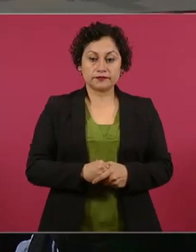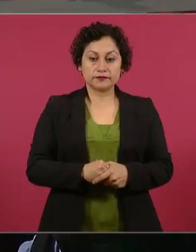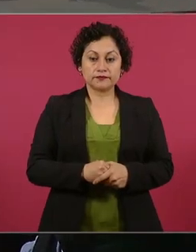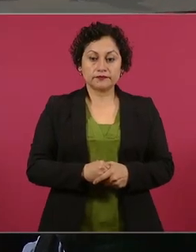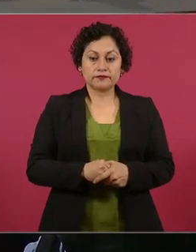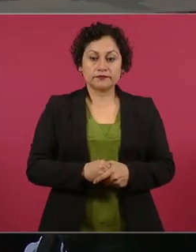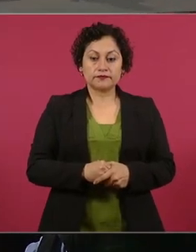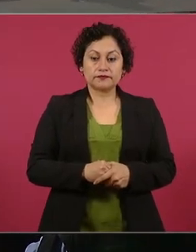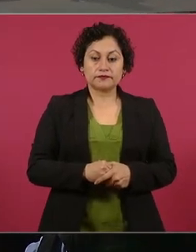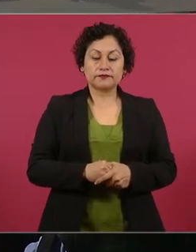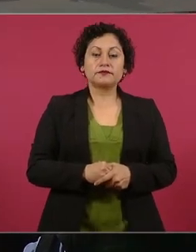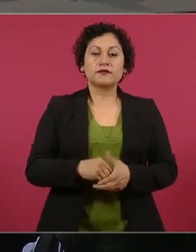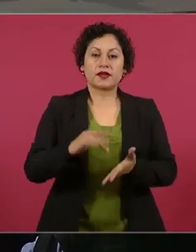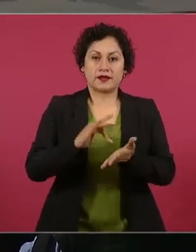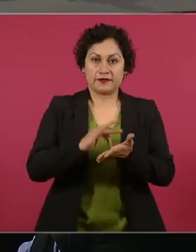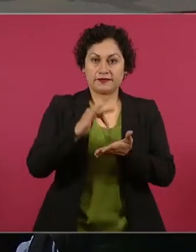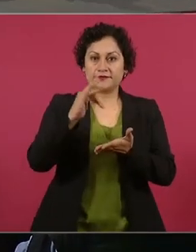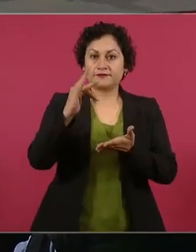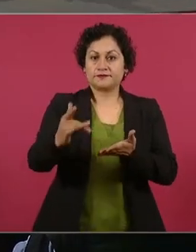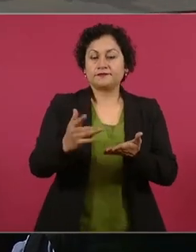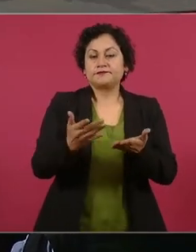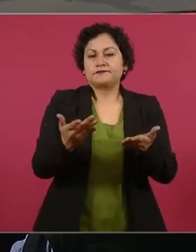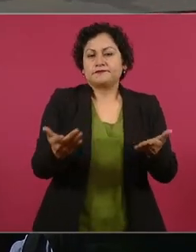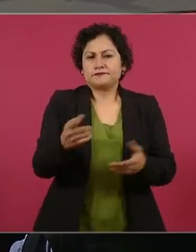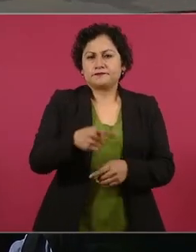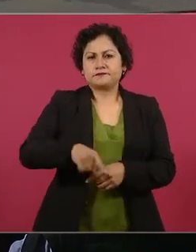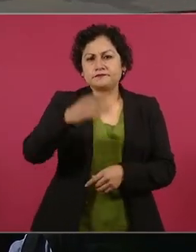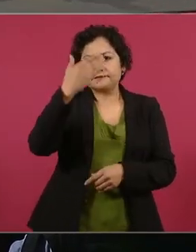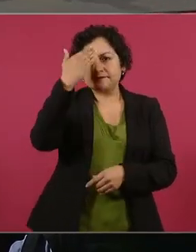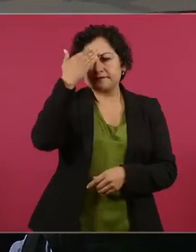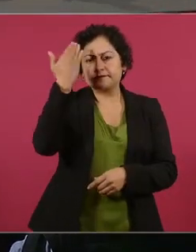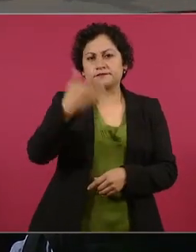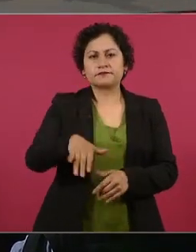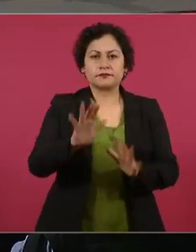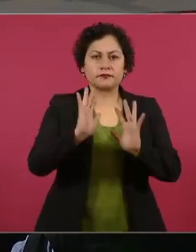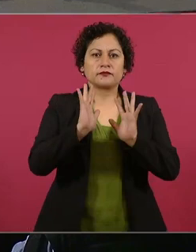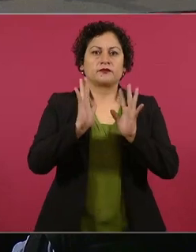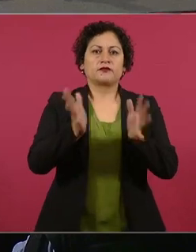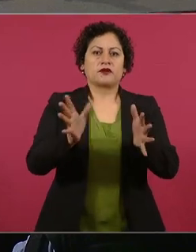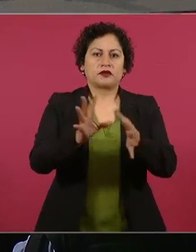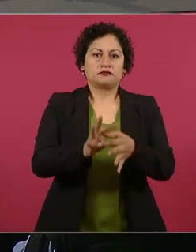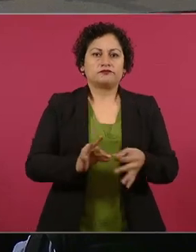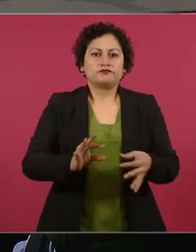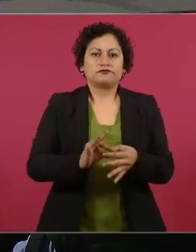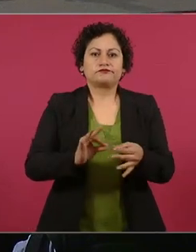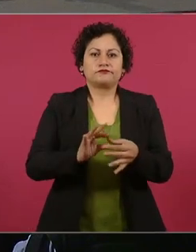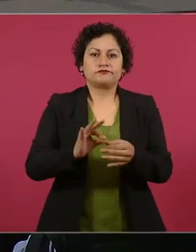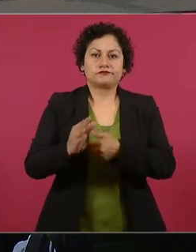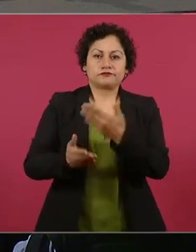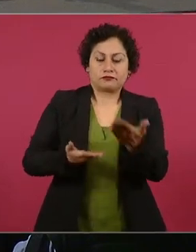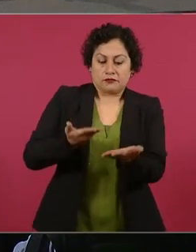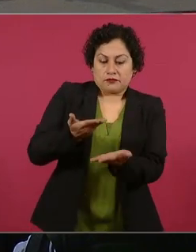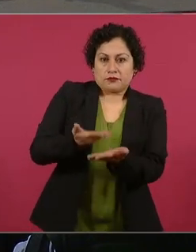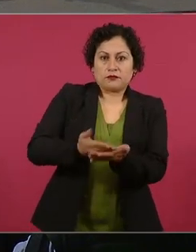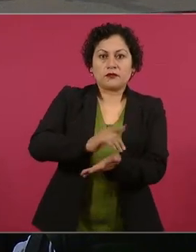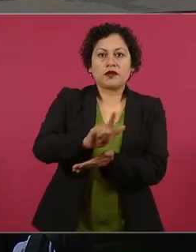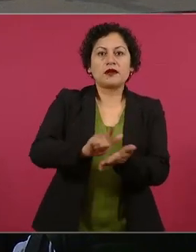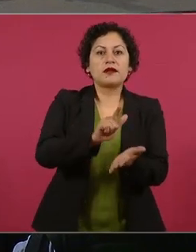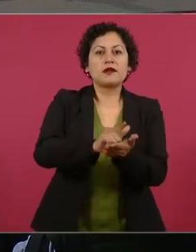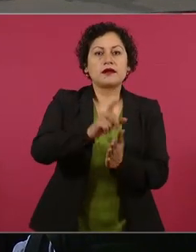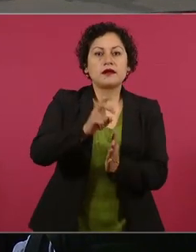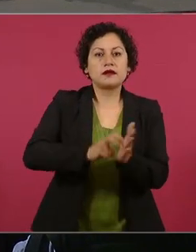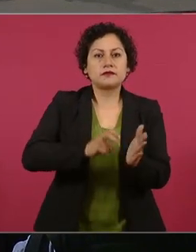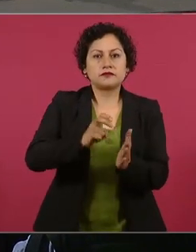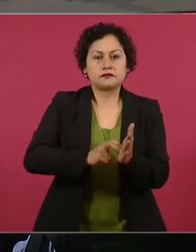Muchísimas gracias. Bueno, como hemos dicho, una de las reformas fundamentales que hemos presentado tiene que ver